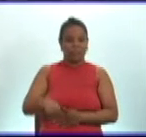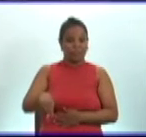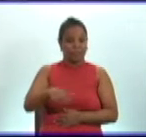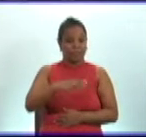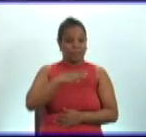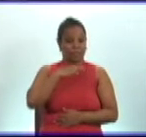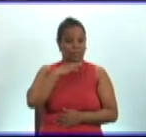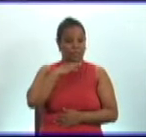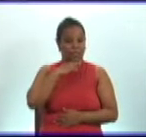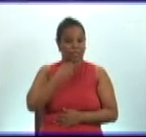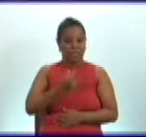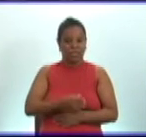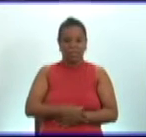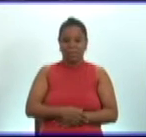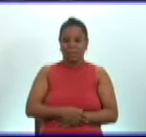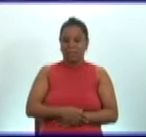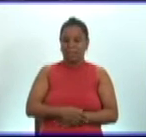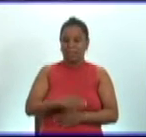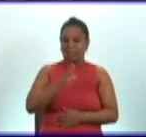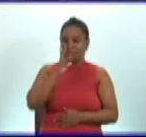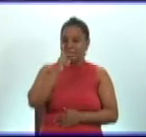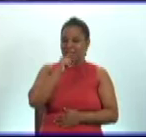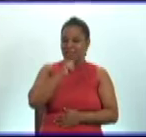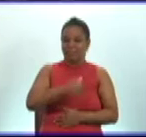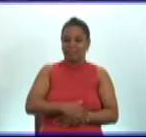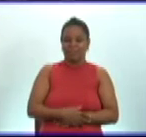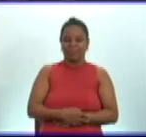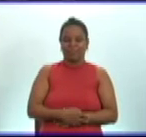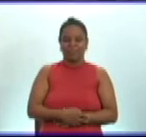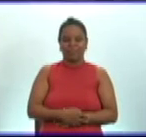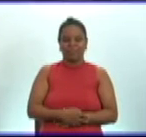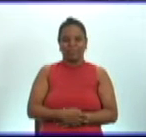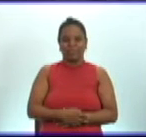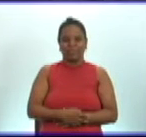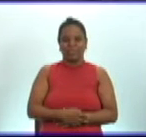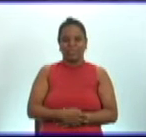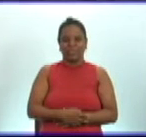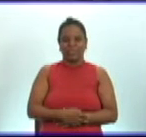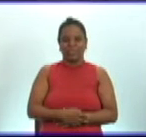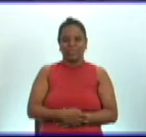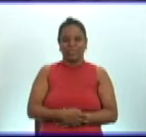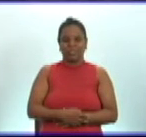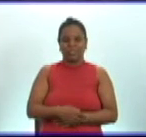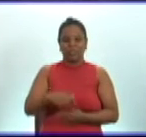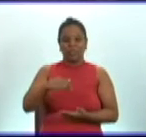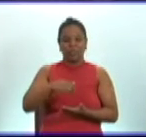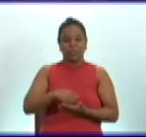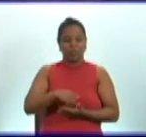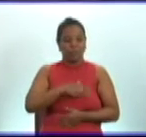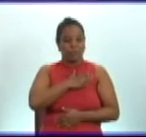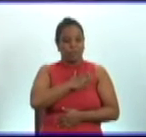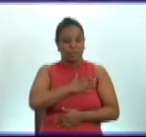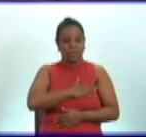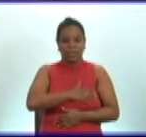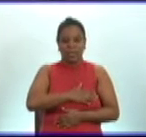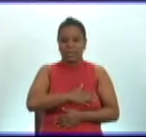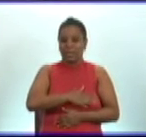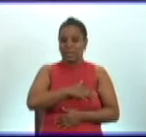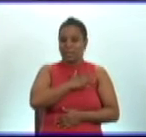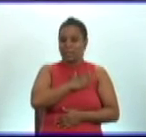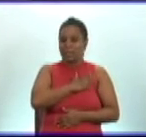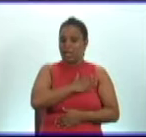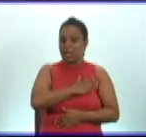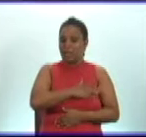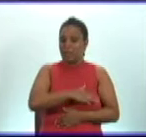con tu pura belleza y en tu seno doblé